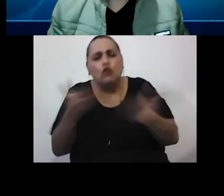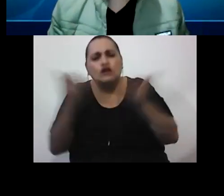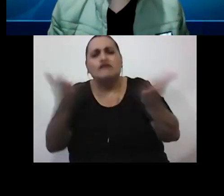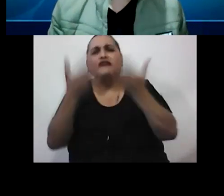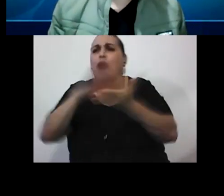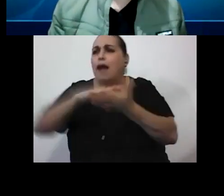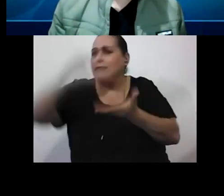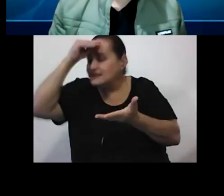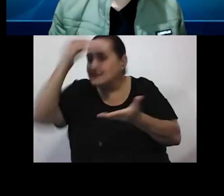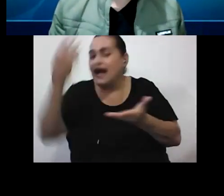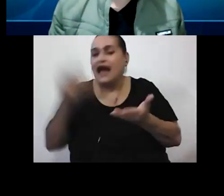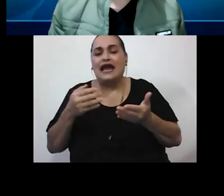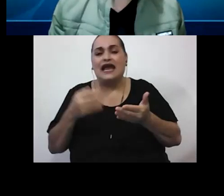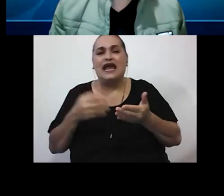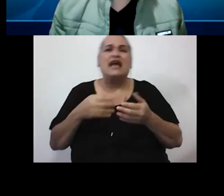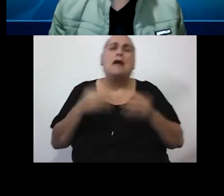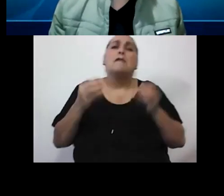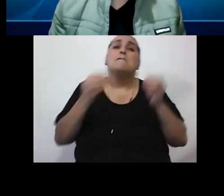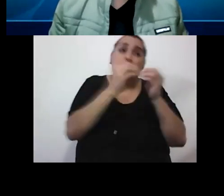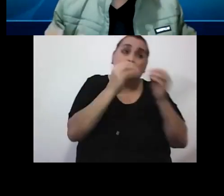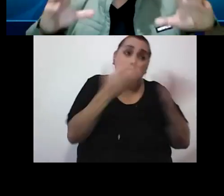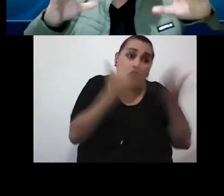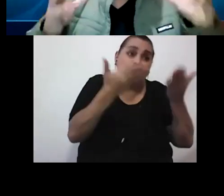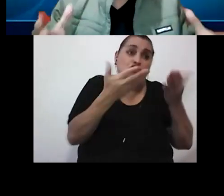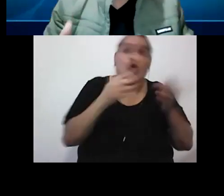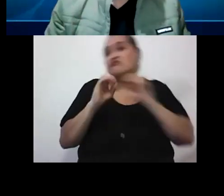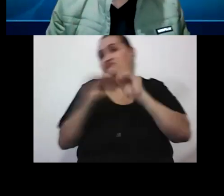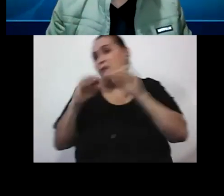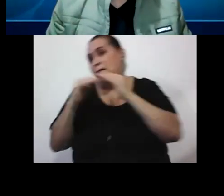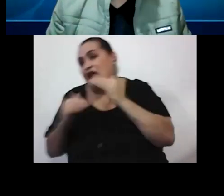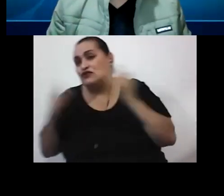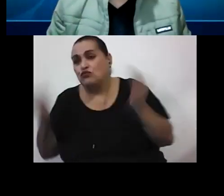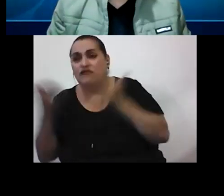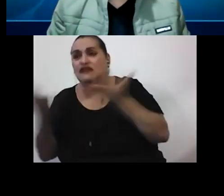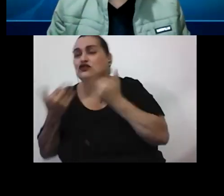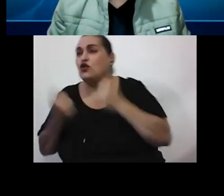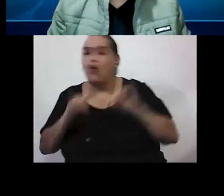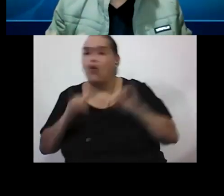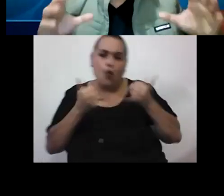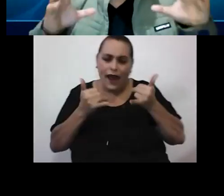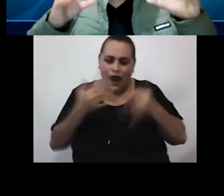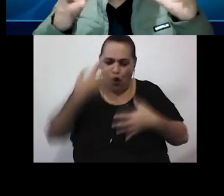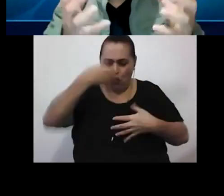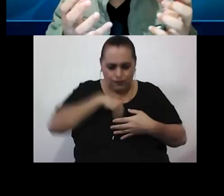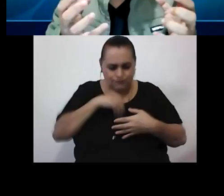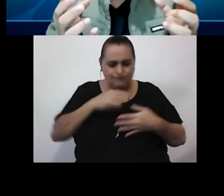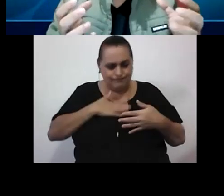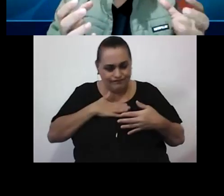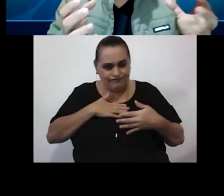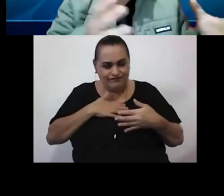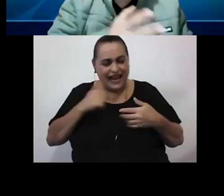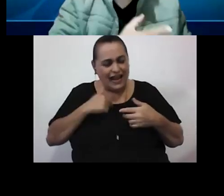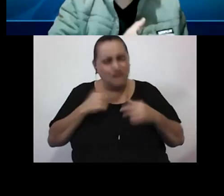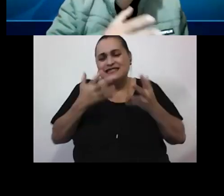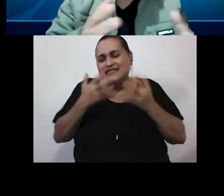aprendizaje, van a llegar con desmotivación para el aprendizaje. Viene un juego muy centrado en ellos mismos, donde quedan absortos,